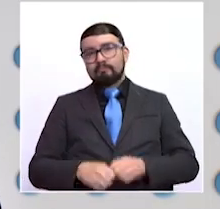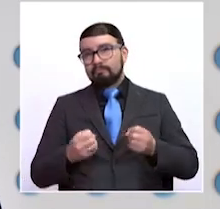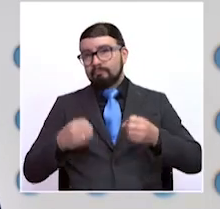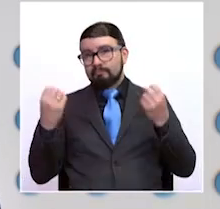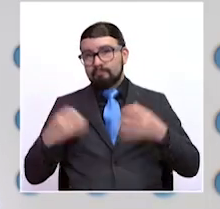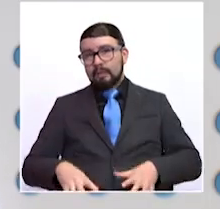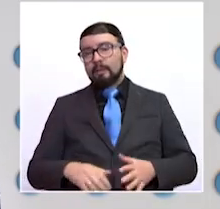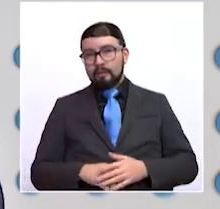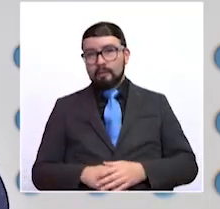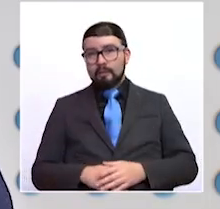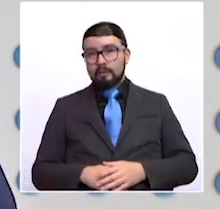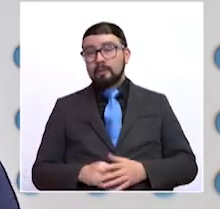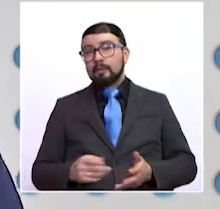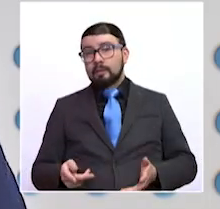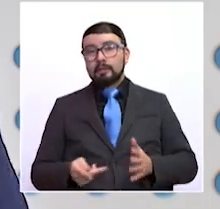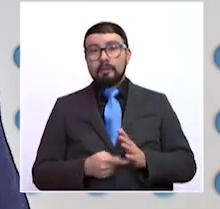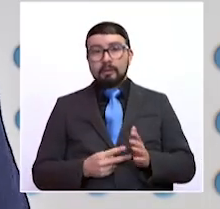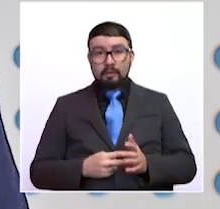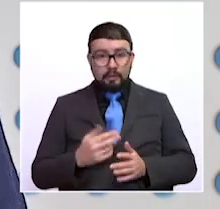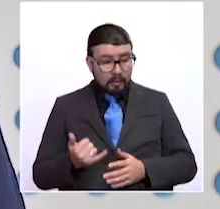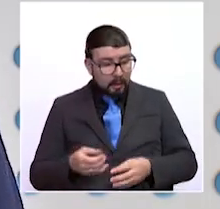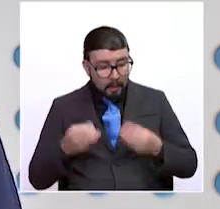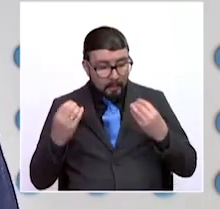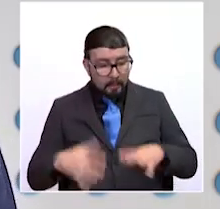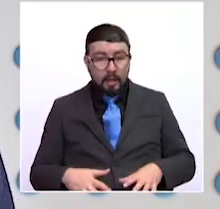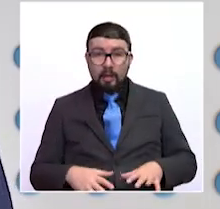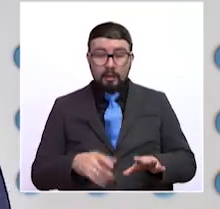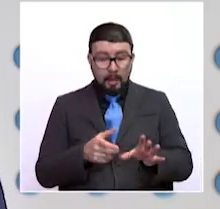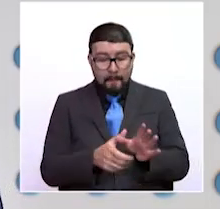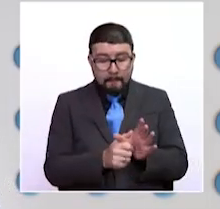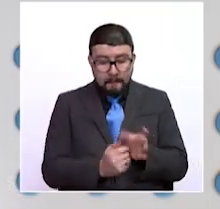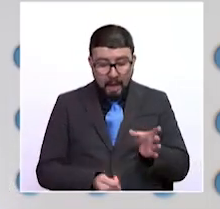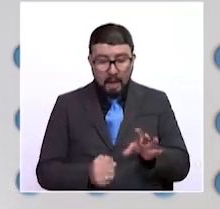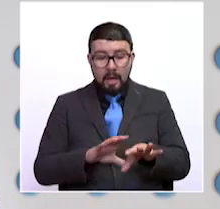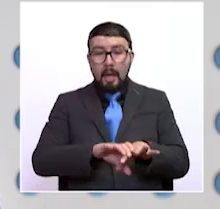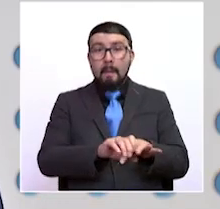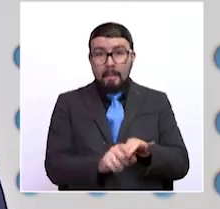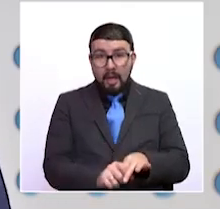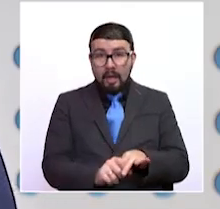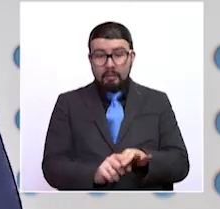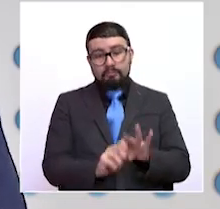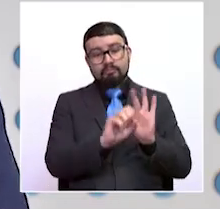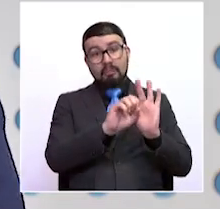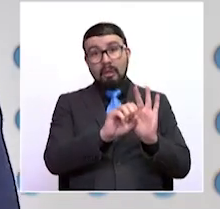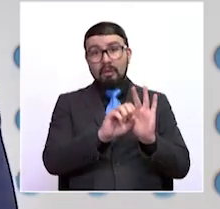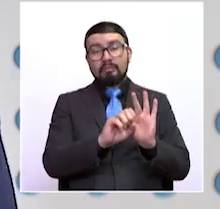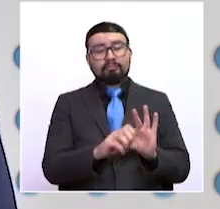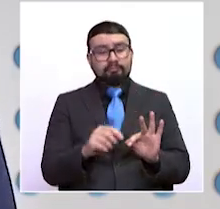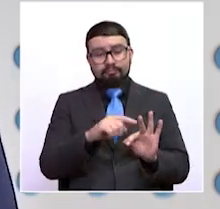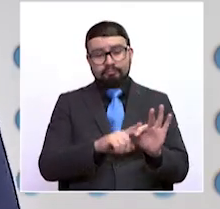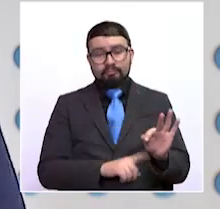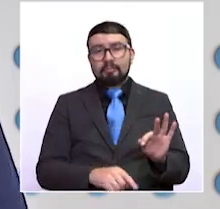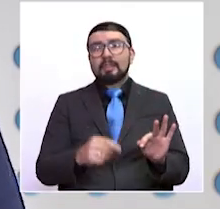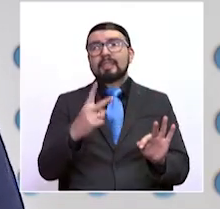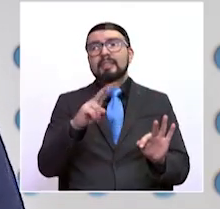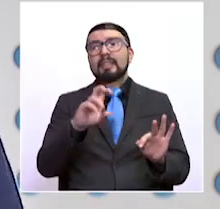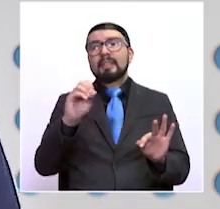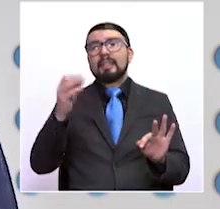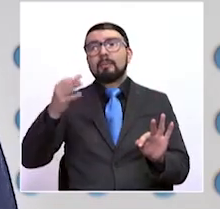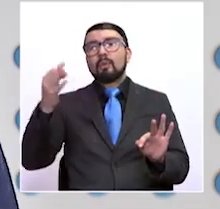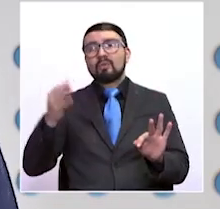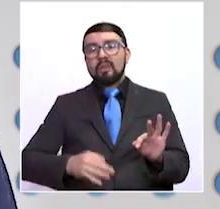esta mano. Entonces, si se pierde el pulgar y el índice, se pierde el 70%. Entonces, papás, por